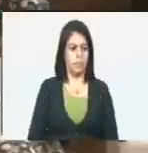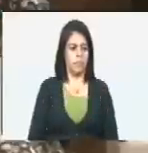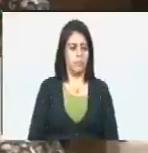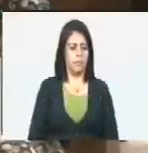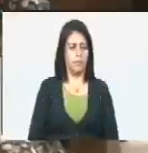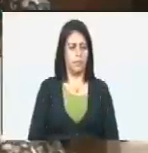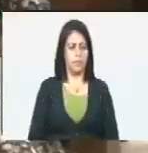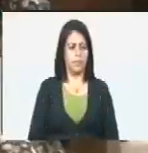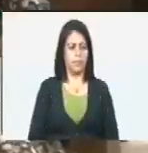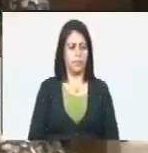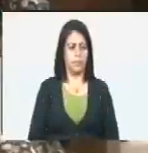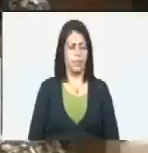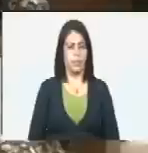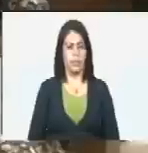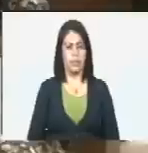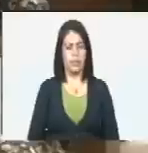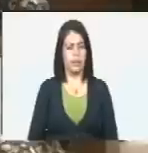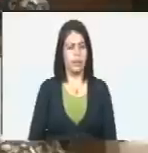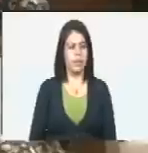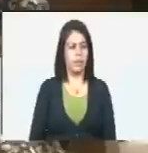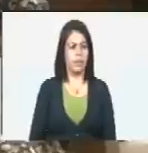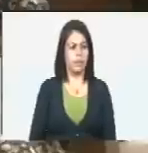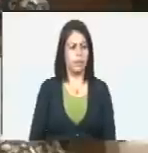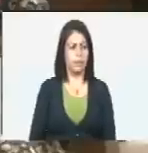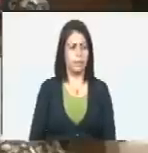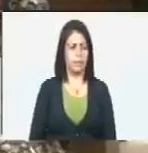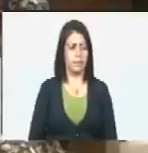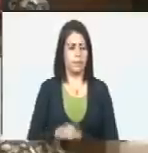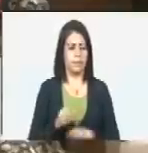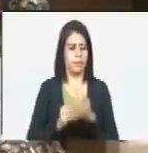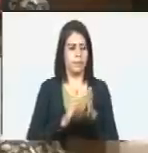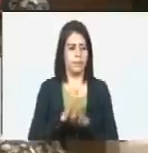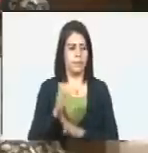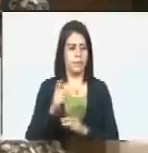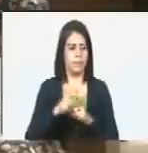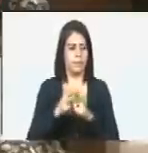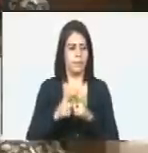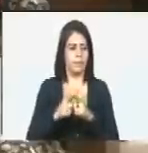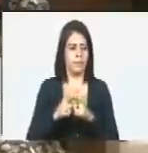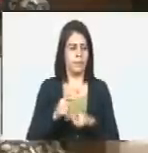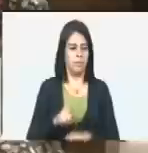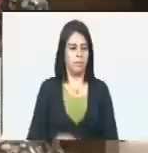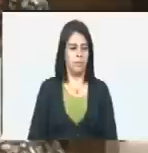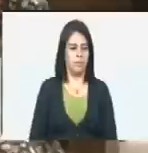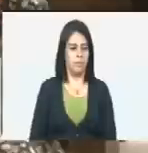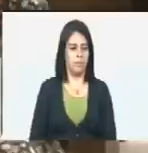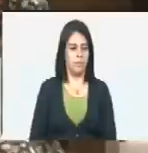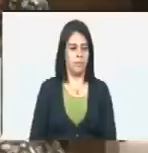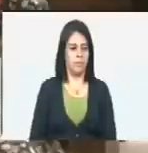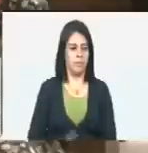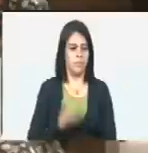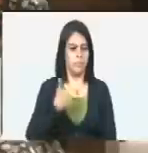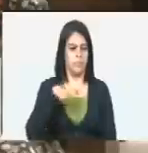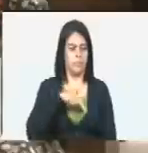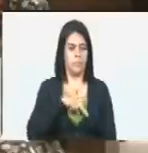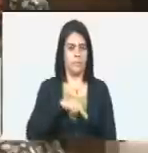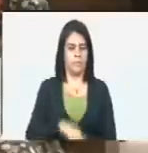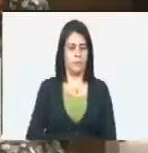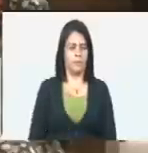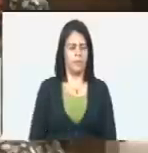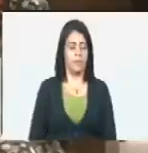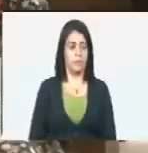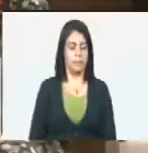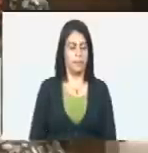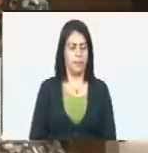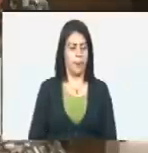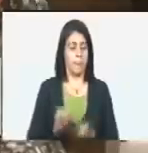ya finalmente en lo que sería el debate de fondo sobre nuestros derechos. De allí que